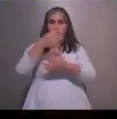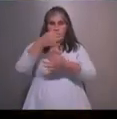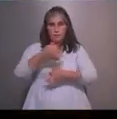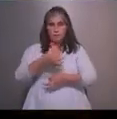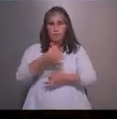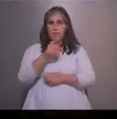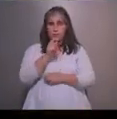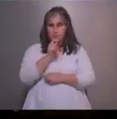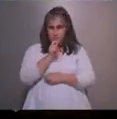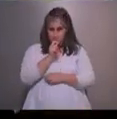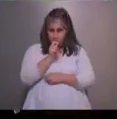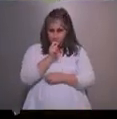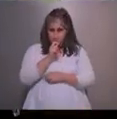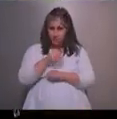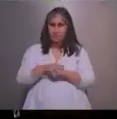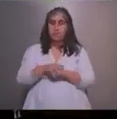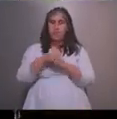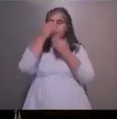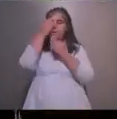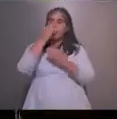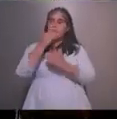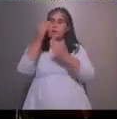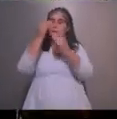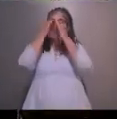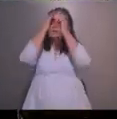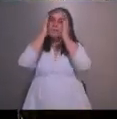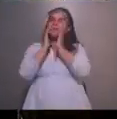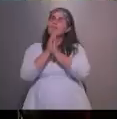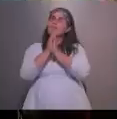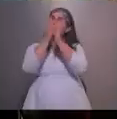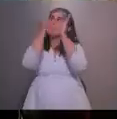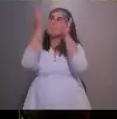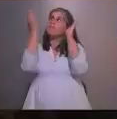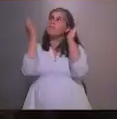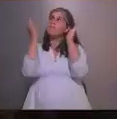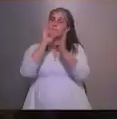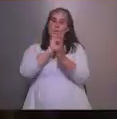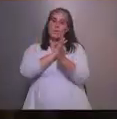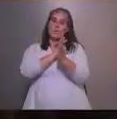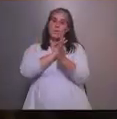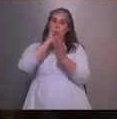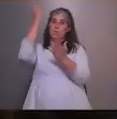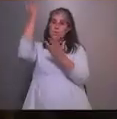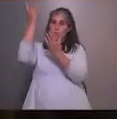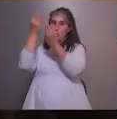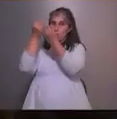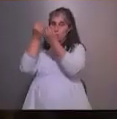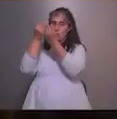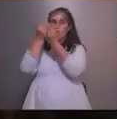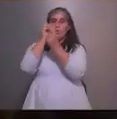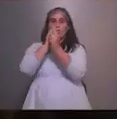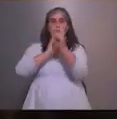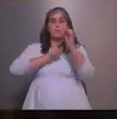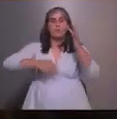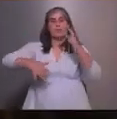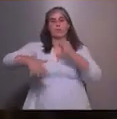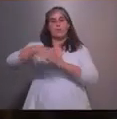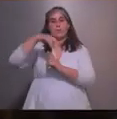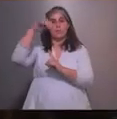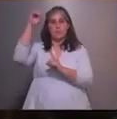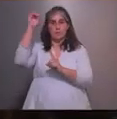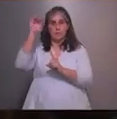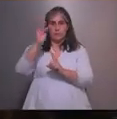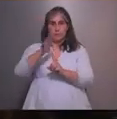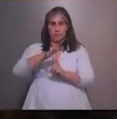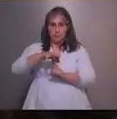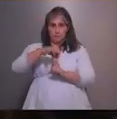muerte. Amén. Dios te salve, María, llena eres de gracia, el Señor es contigo. Bendita